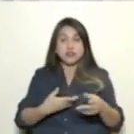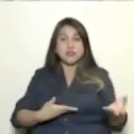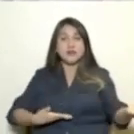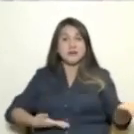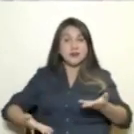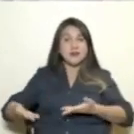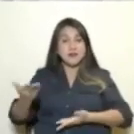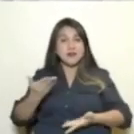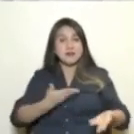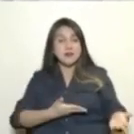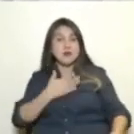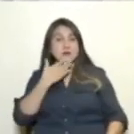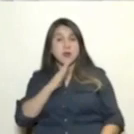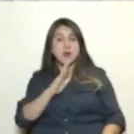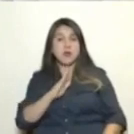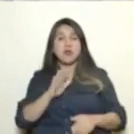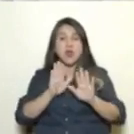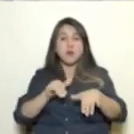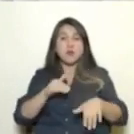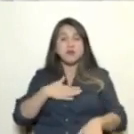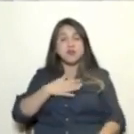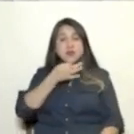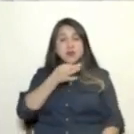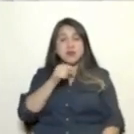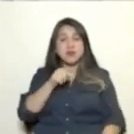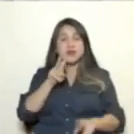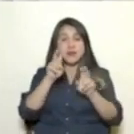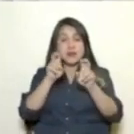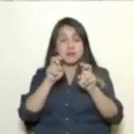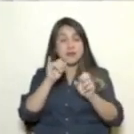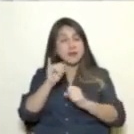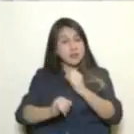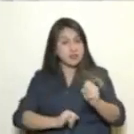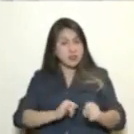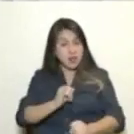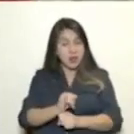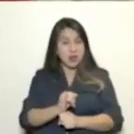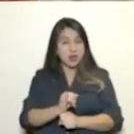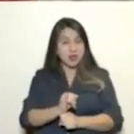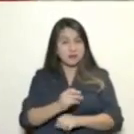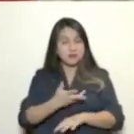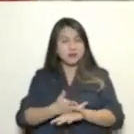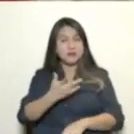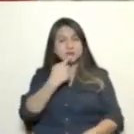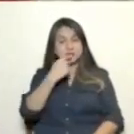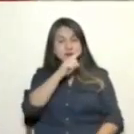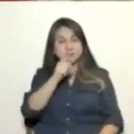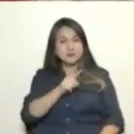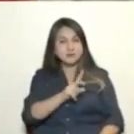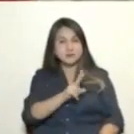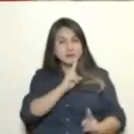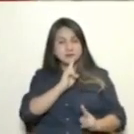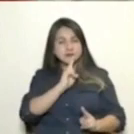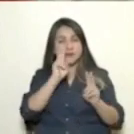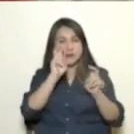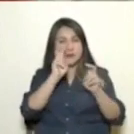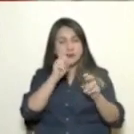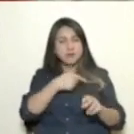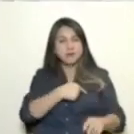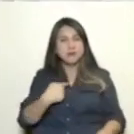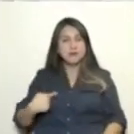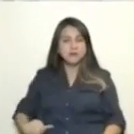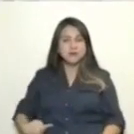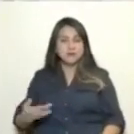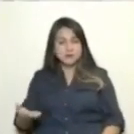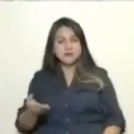mejor. Y lo mismo diría respecto de este tema internacional. Hay una pregunta que no me contestó, que fue lo de China. Bueno,